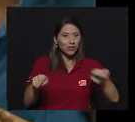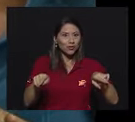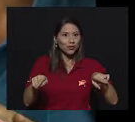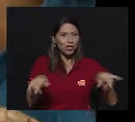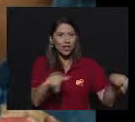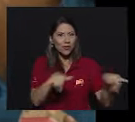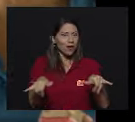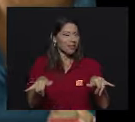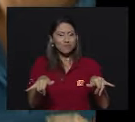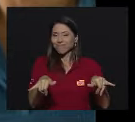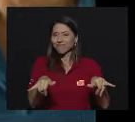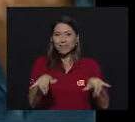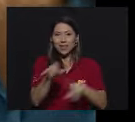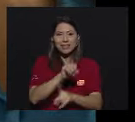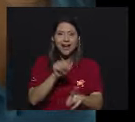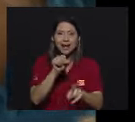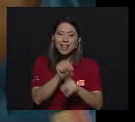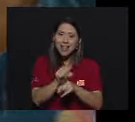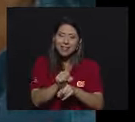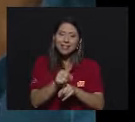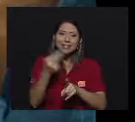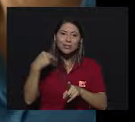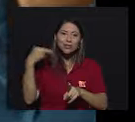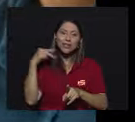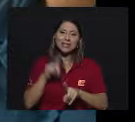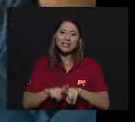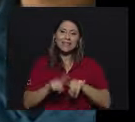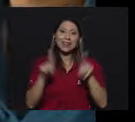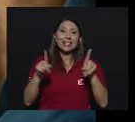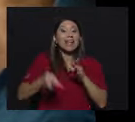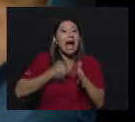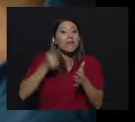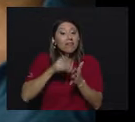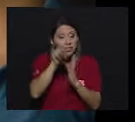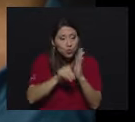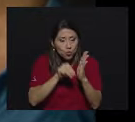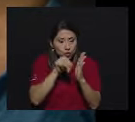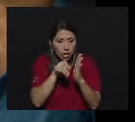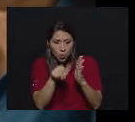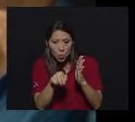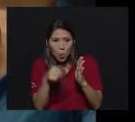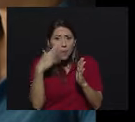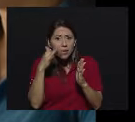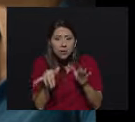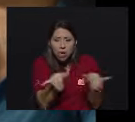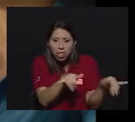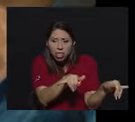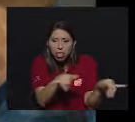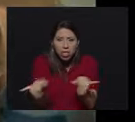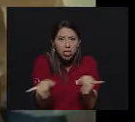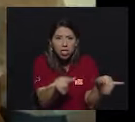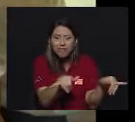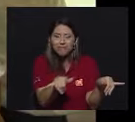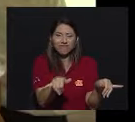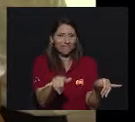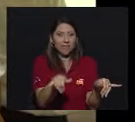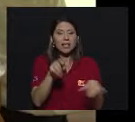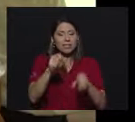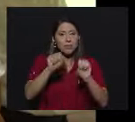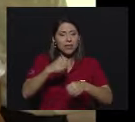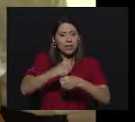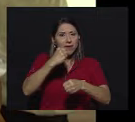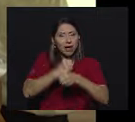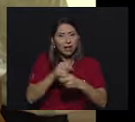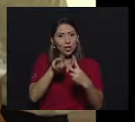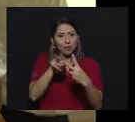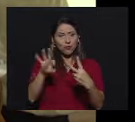sociohistóricas diferentes y el currículum tiende a veces a homogenizar. Entonces, eso se puede trabajar de dos formas, ¿verdad? Una forma